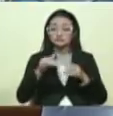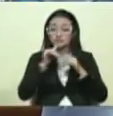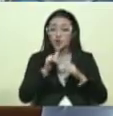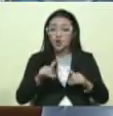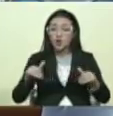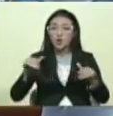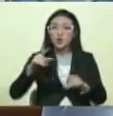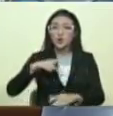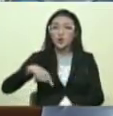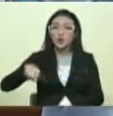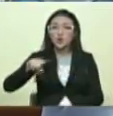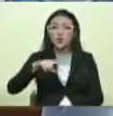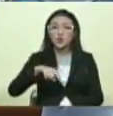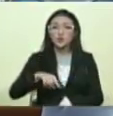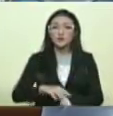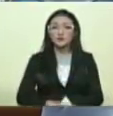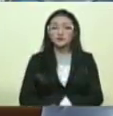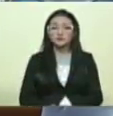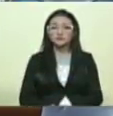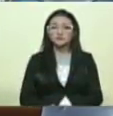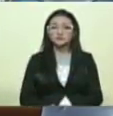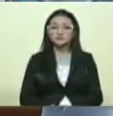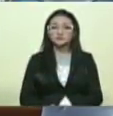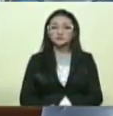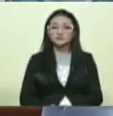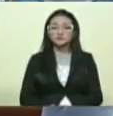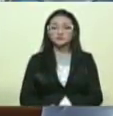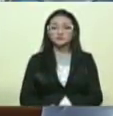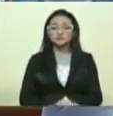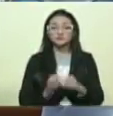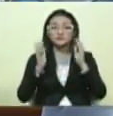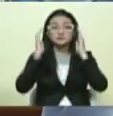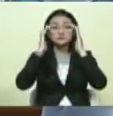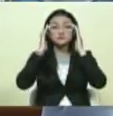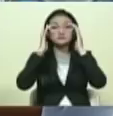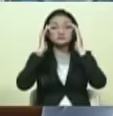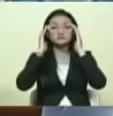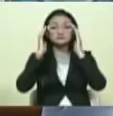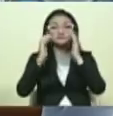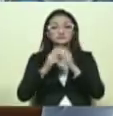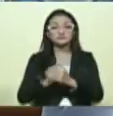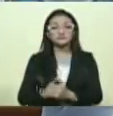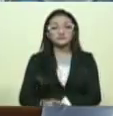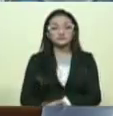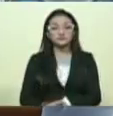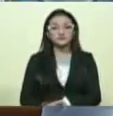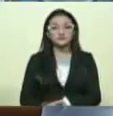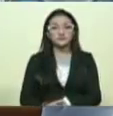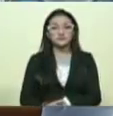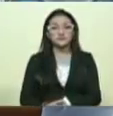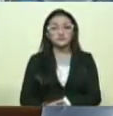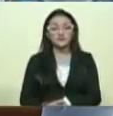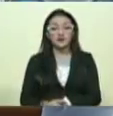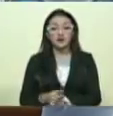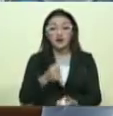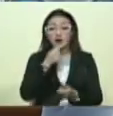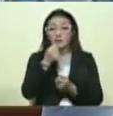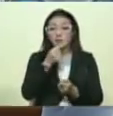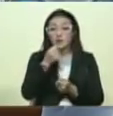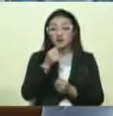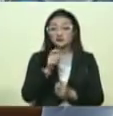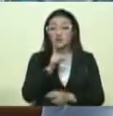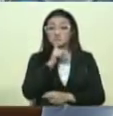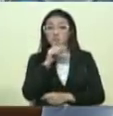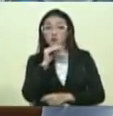muchas veces bajo el veto de algunos medios de comunicación. Entonces yo más bien diría que